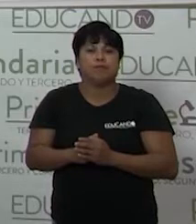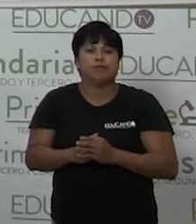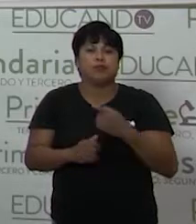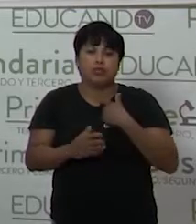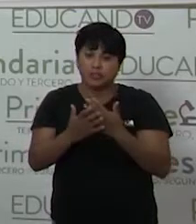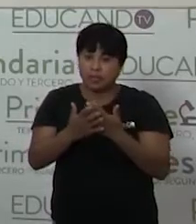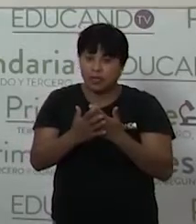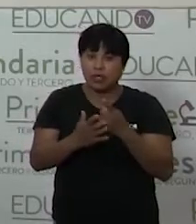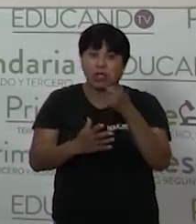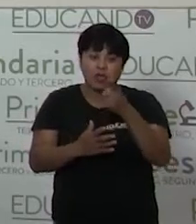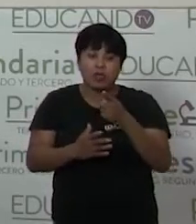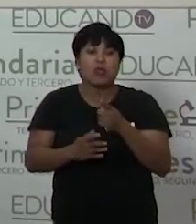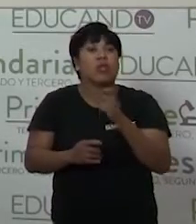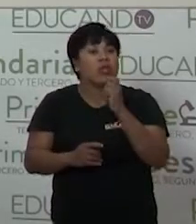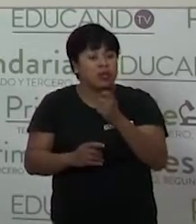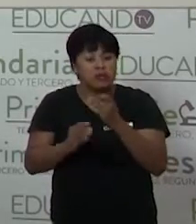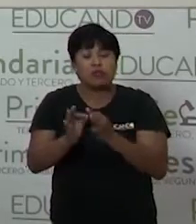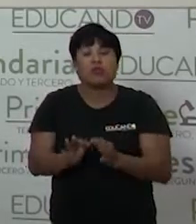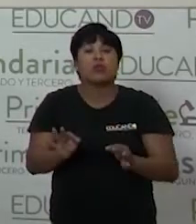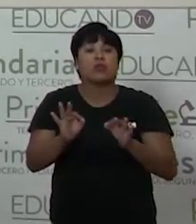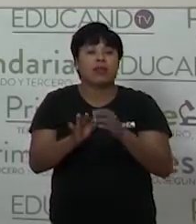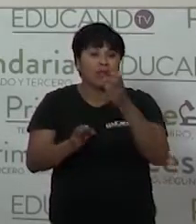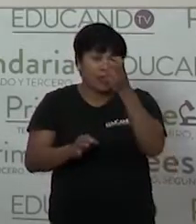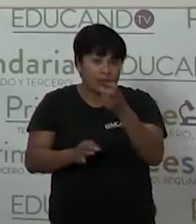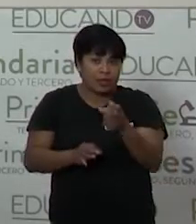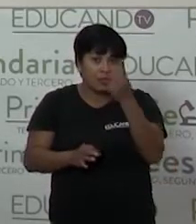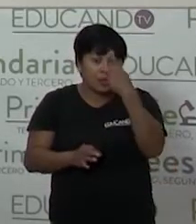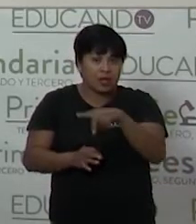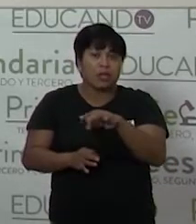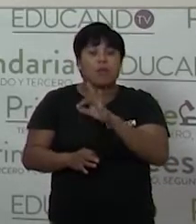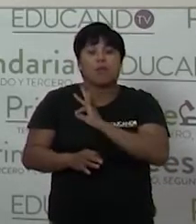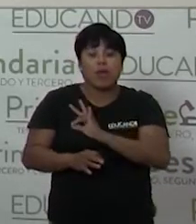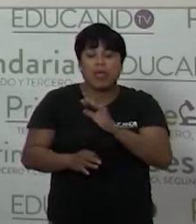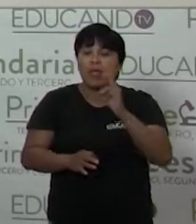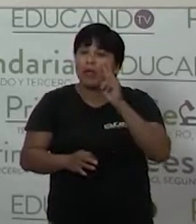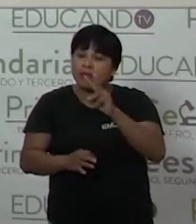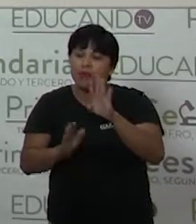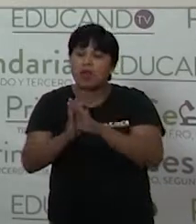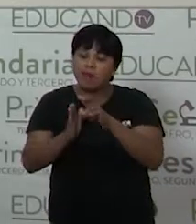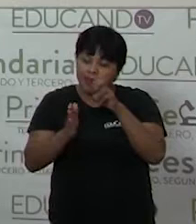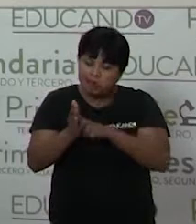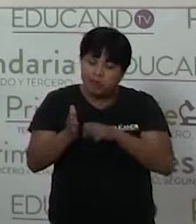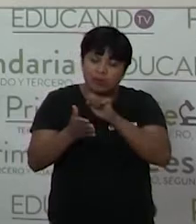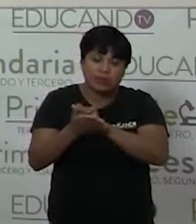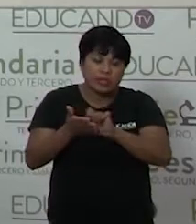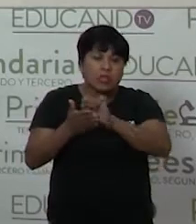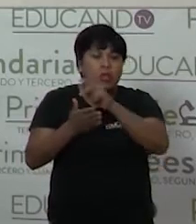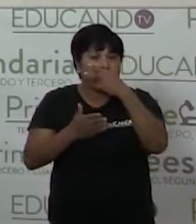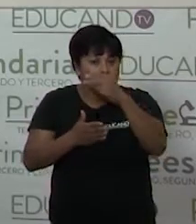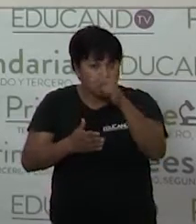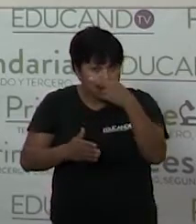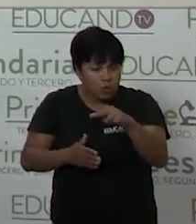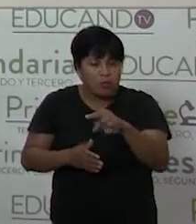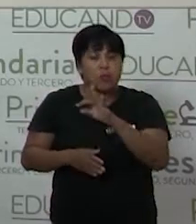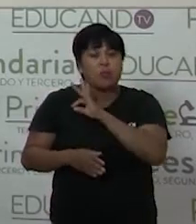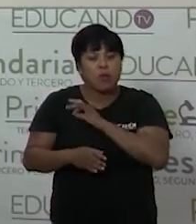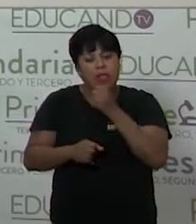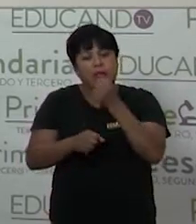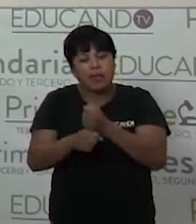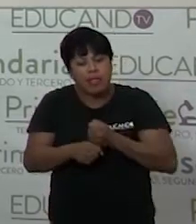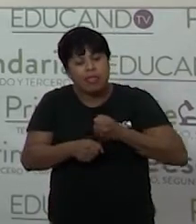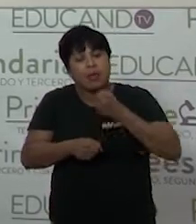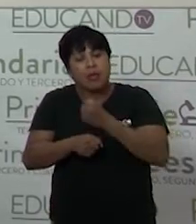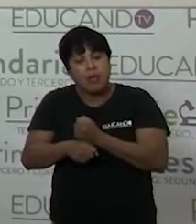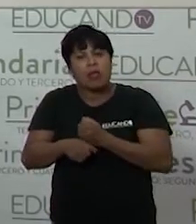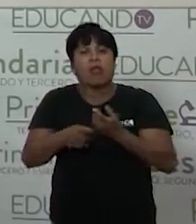yo espero que te esté siendo muy útil esta parte para reafirmar la escritura de tu nombre recuerda que lo puedes practicar en